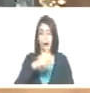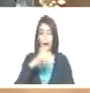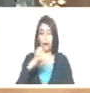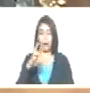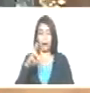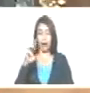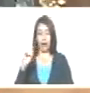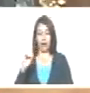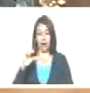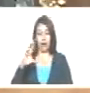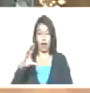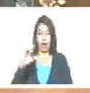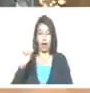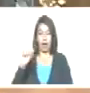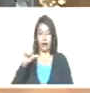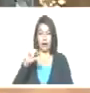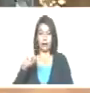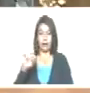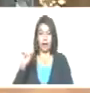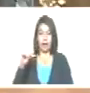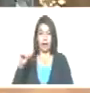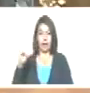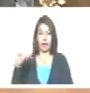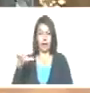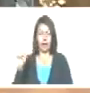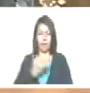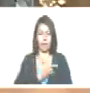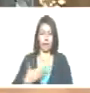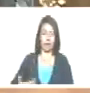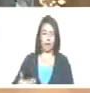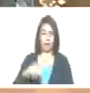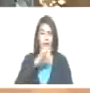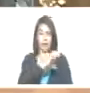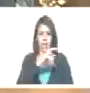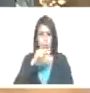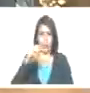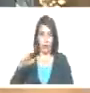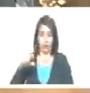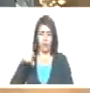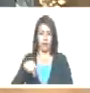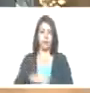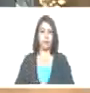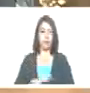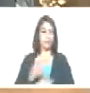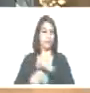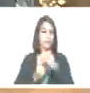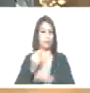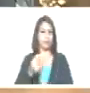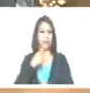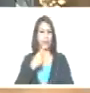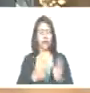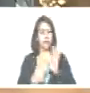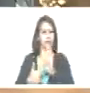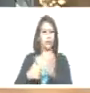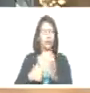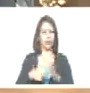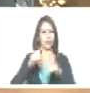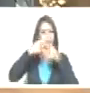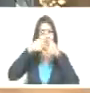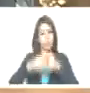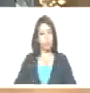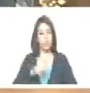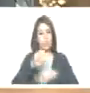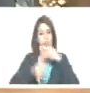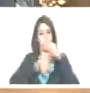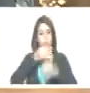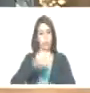Calzadilla Pérez, presidente del Consejo Nacional Electoral, mediante la cual remitió la memoria y cuenta del Consejo